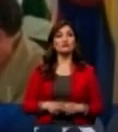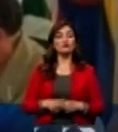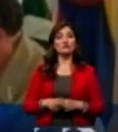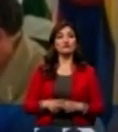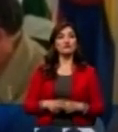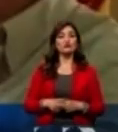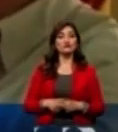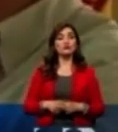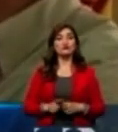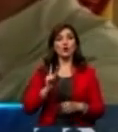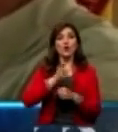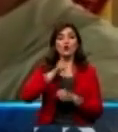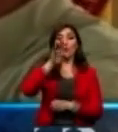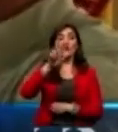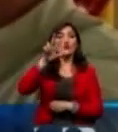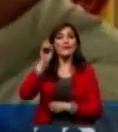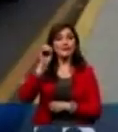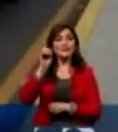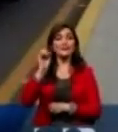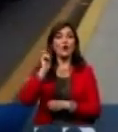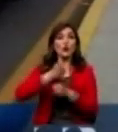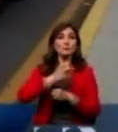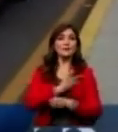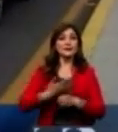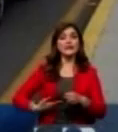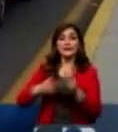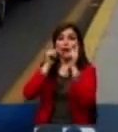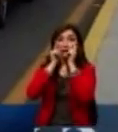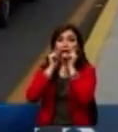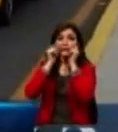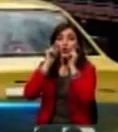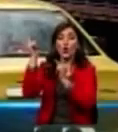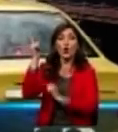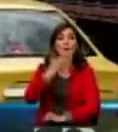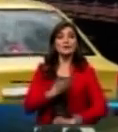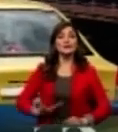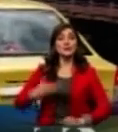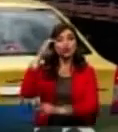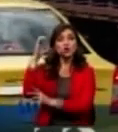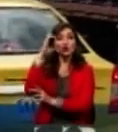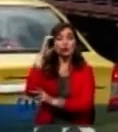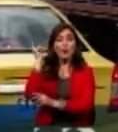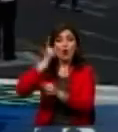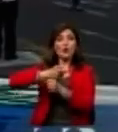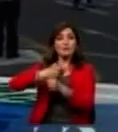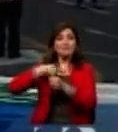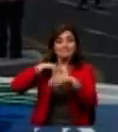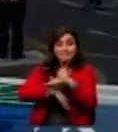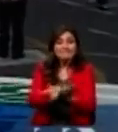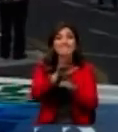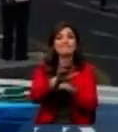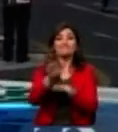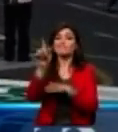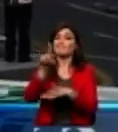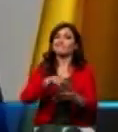Mediante decreto 430 emitido por el presidente colombiano Juan Manuel Santos, se ordena el cierre de pasos terrestres y fluviales